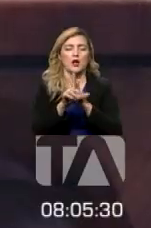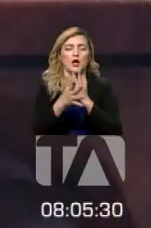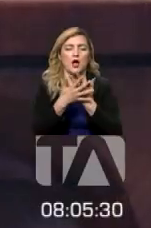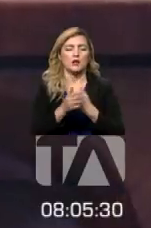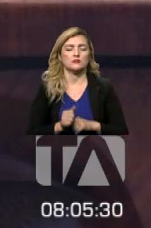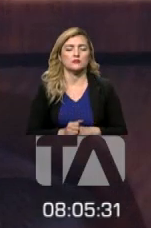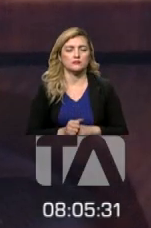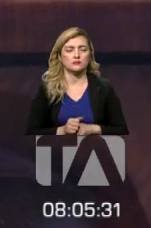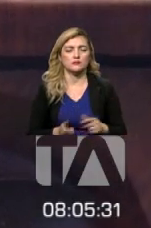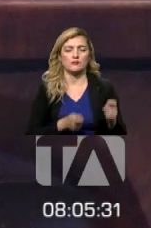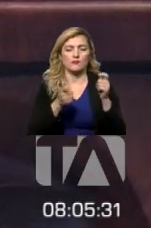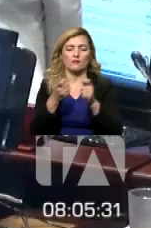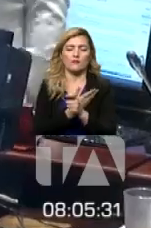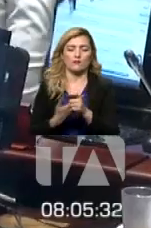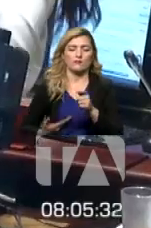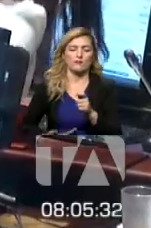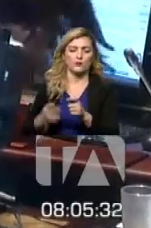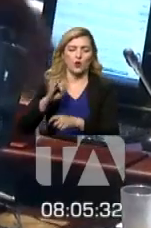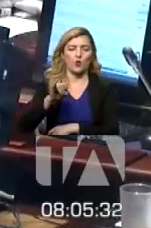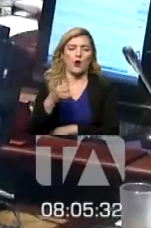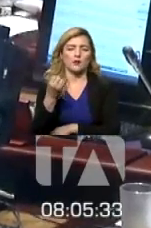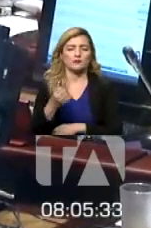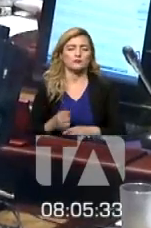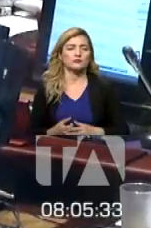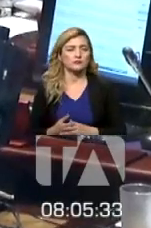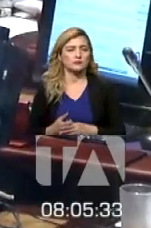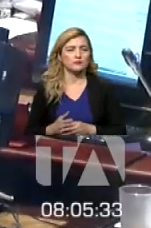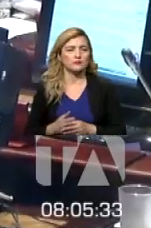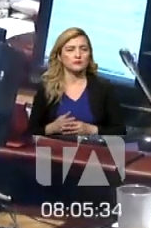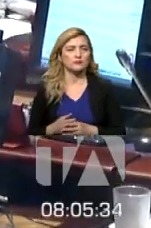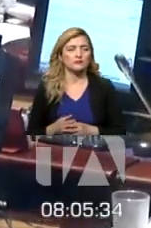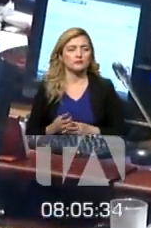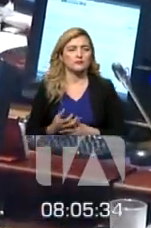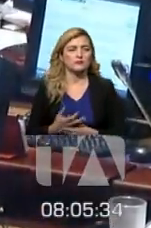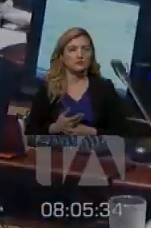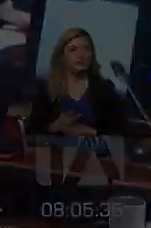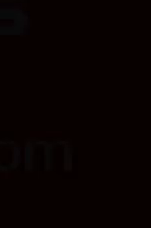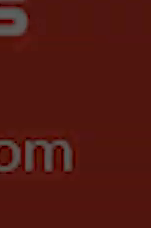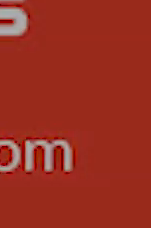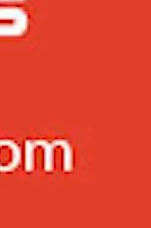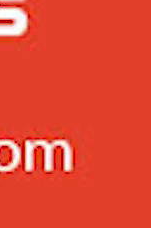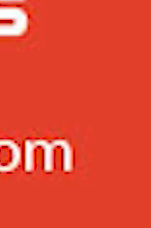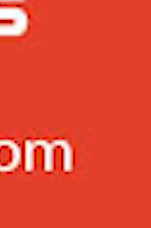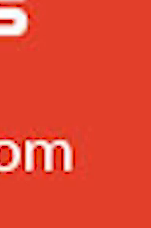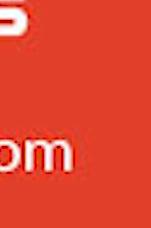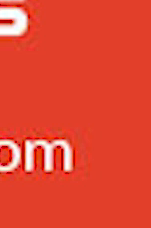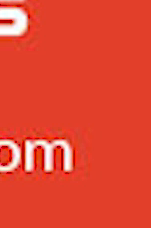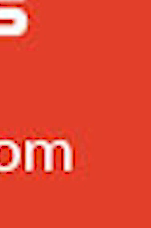que estará en manos del Ejecutivo este jueves. En Quito, Andrea Samaniego, 24 horas.